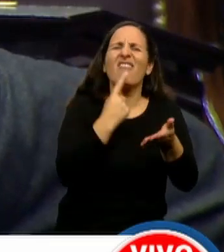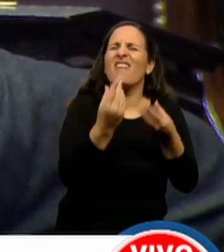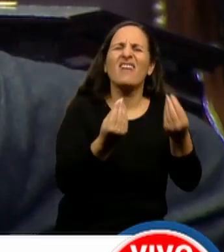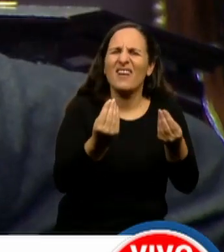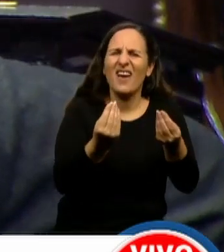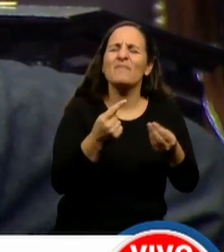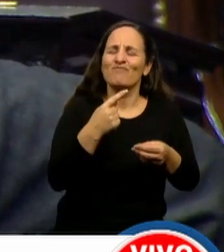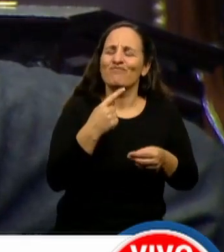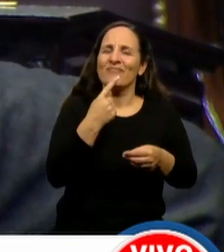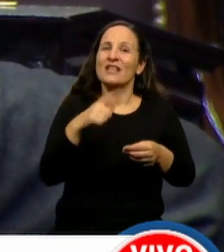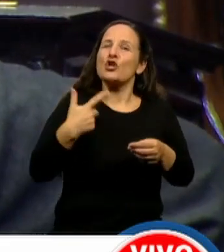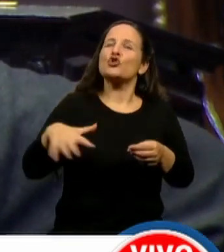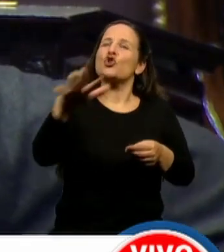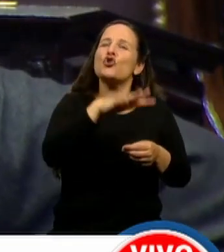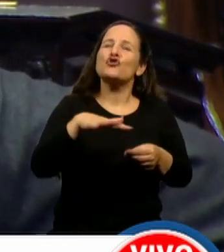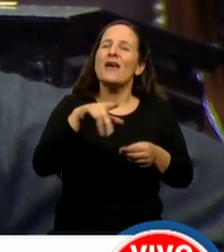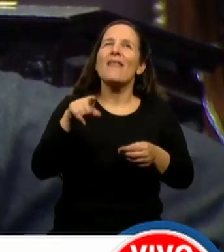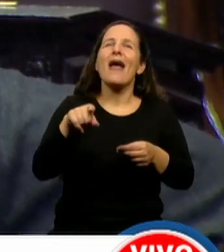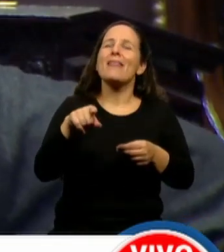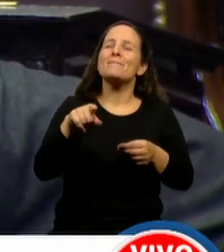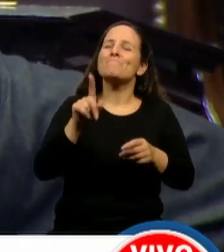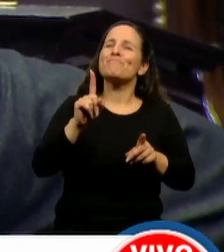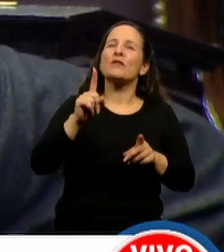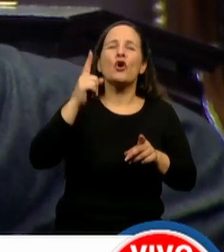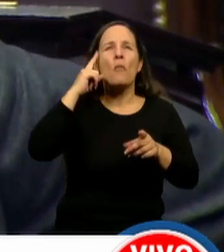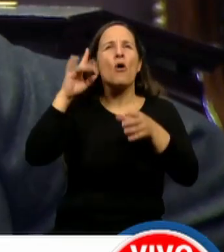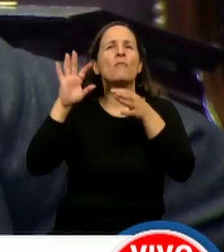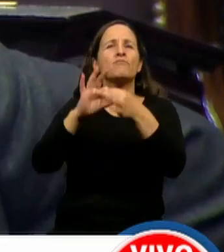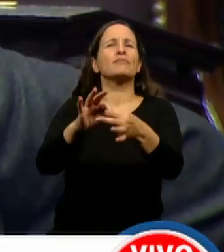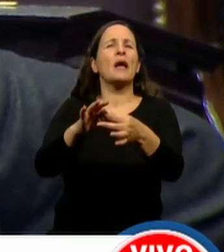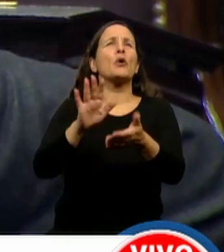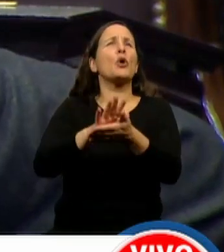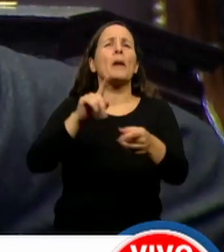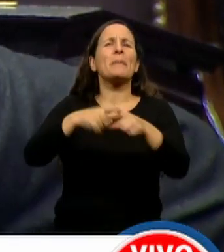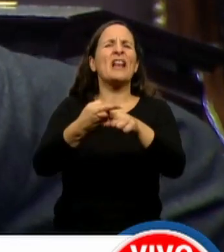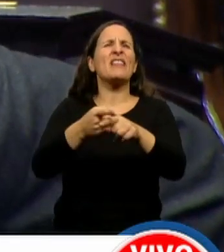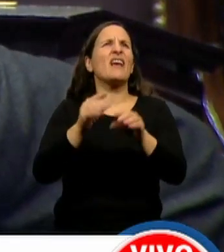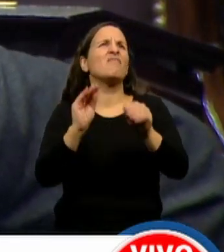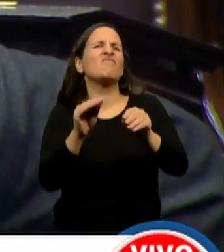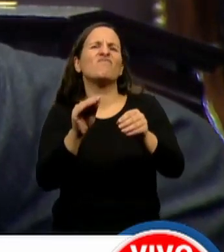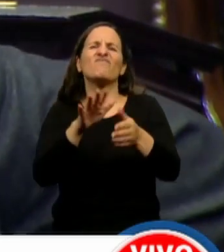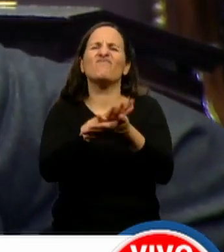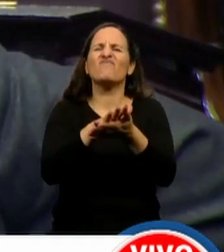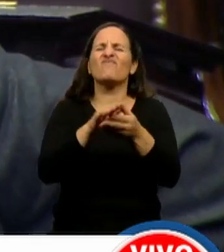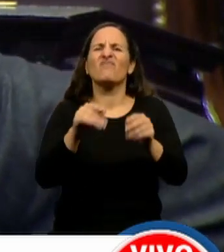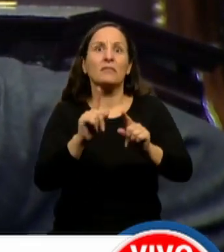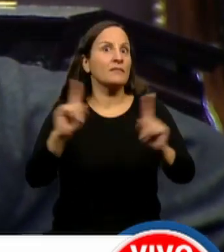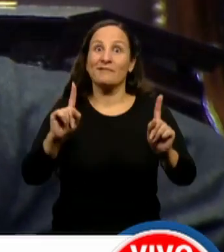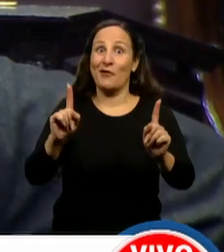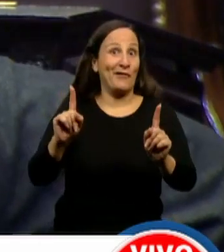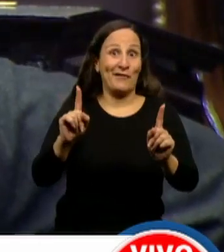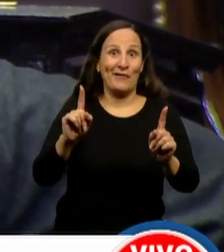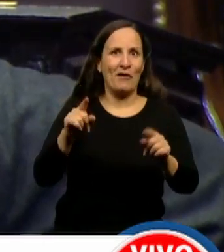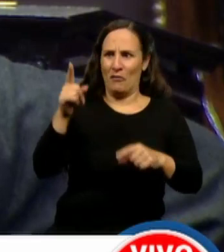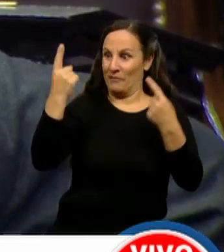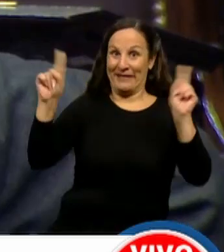la sociedad no lo vinculaba con la política corrupta y consideró una rareza que podía